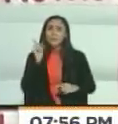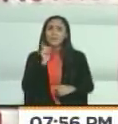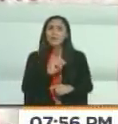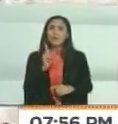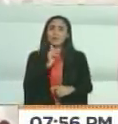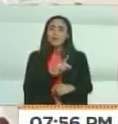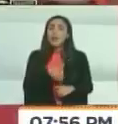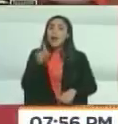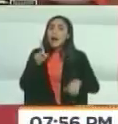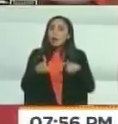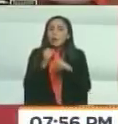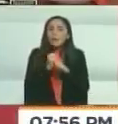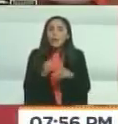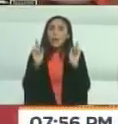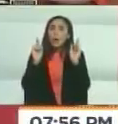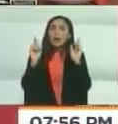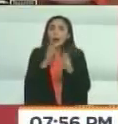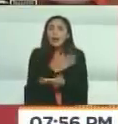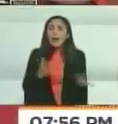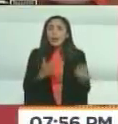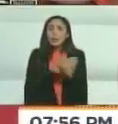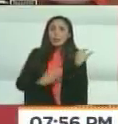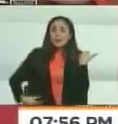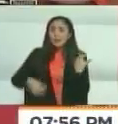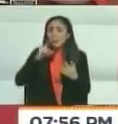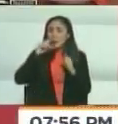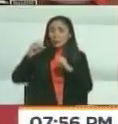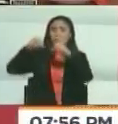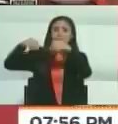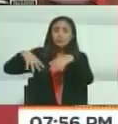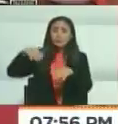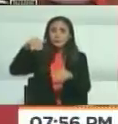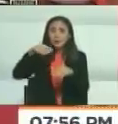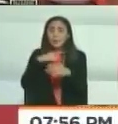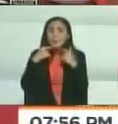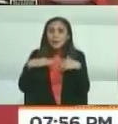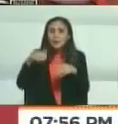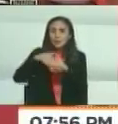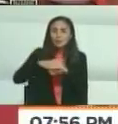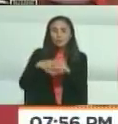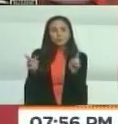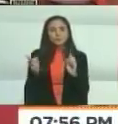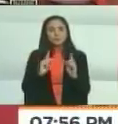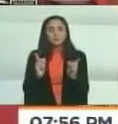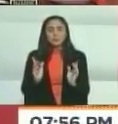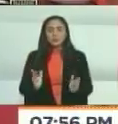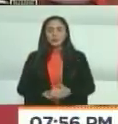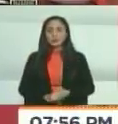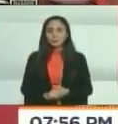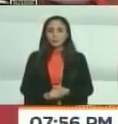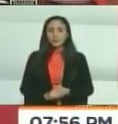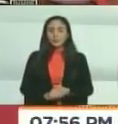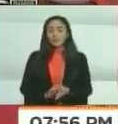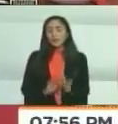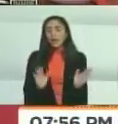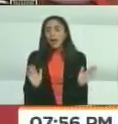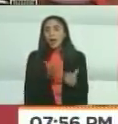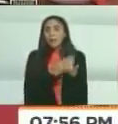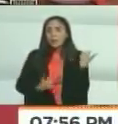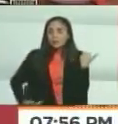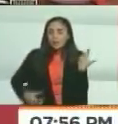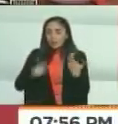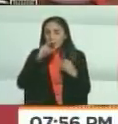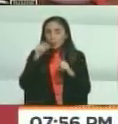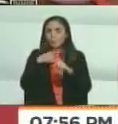quizás estaban esperando eso, nosotros no, nosotros lo dijimos. Podía quedarle mal al presidente, hermano presidente Nicolás Maduro, cualquiera, pero